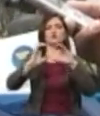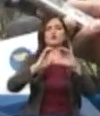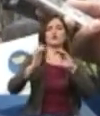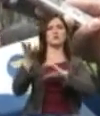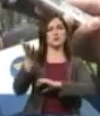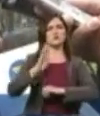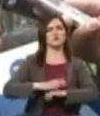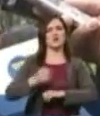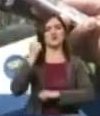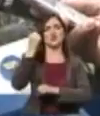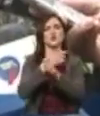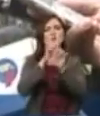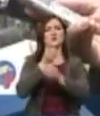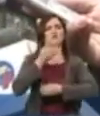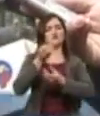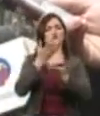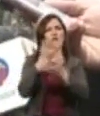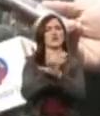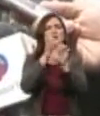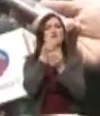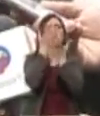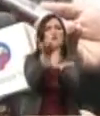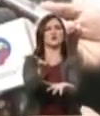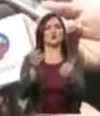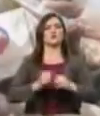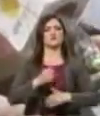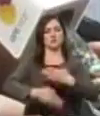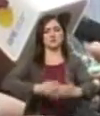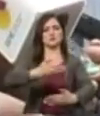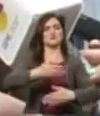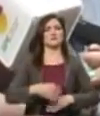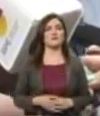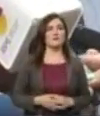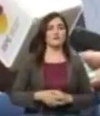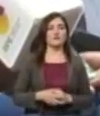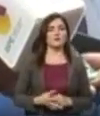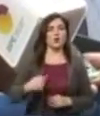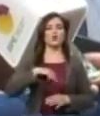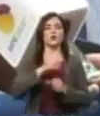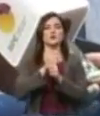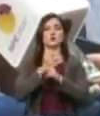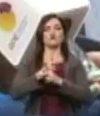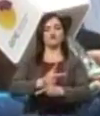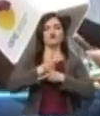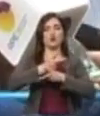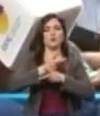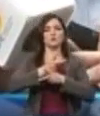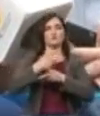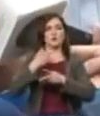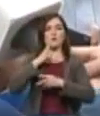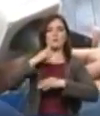Comunicación, los derechos a libertad de expresión, libertad de información y debido proceso. A través de esta acción lo que nosotros buscamos es que se deje sin